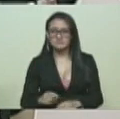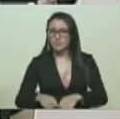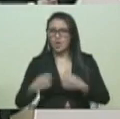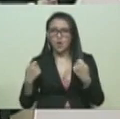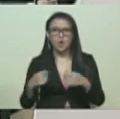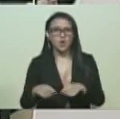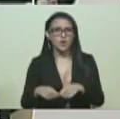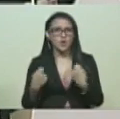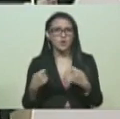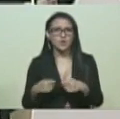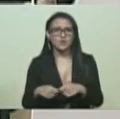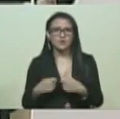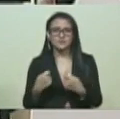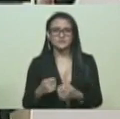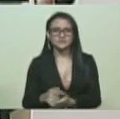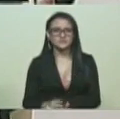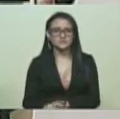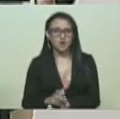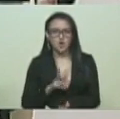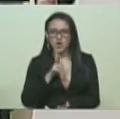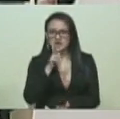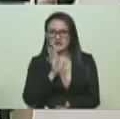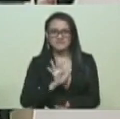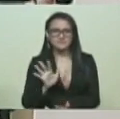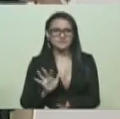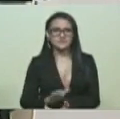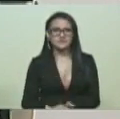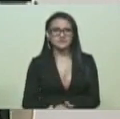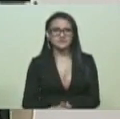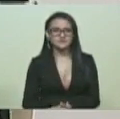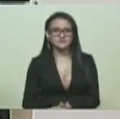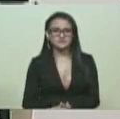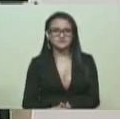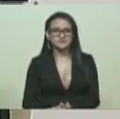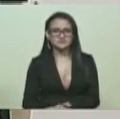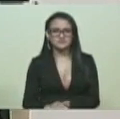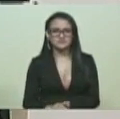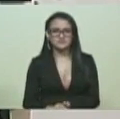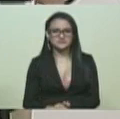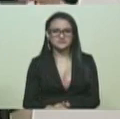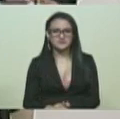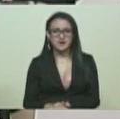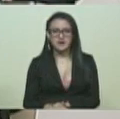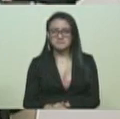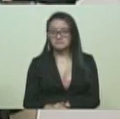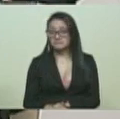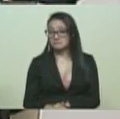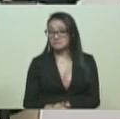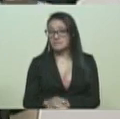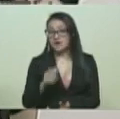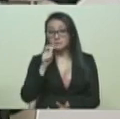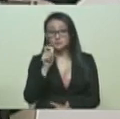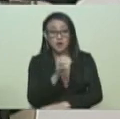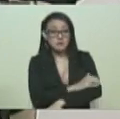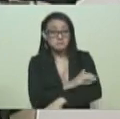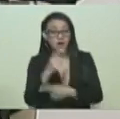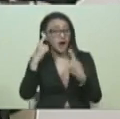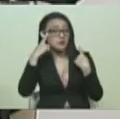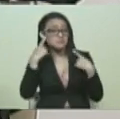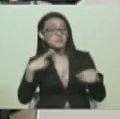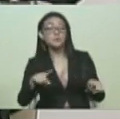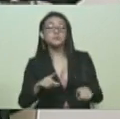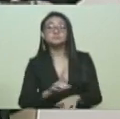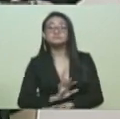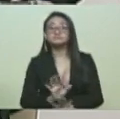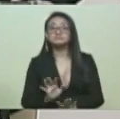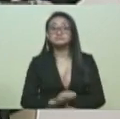delitos, atroces delitos, y hoy la dirigencia se lava la cara de la derecha.